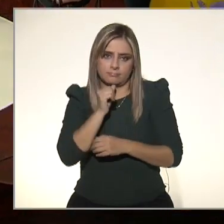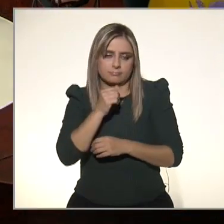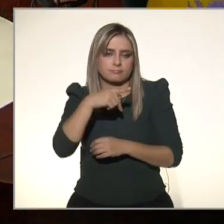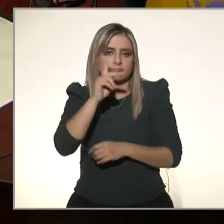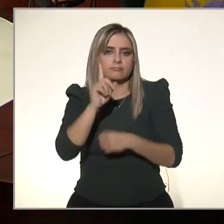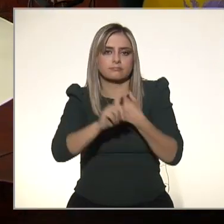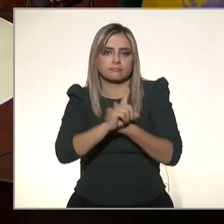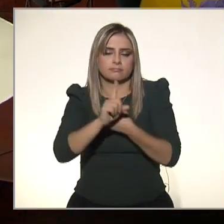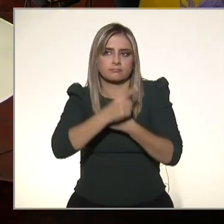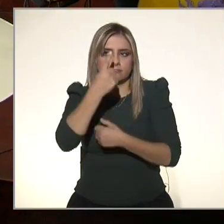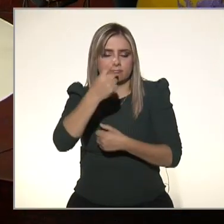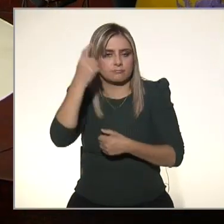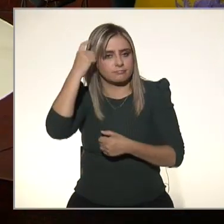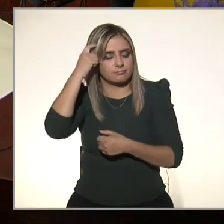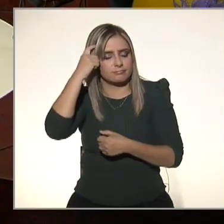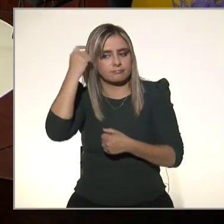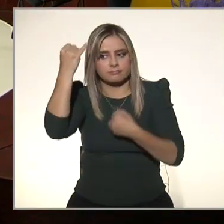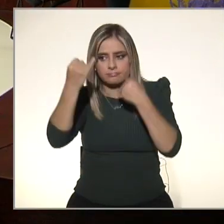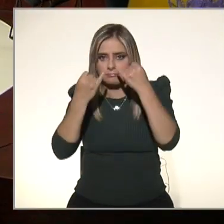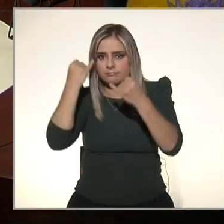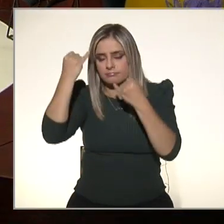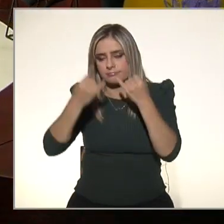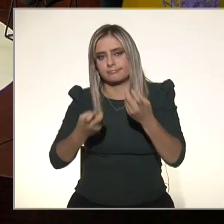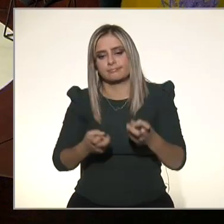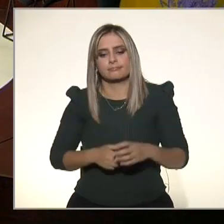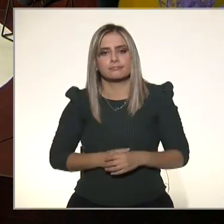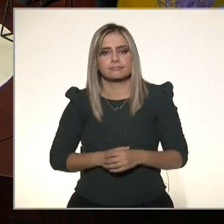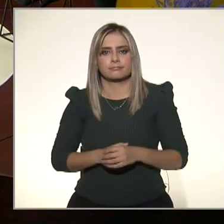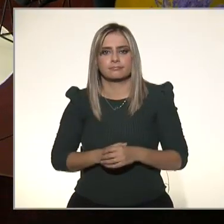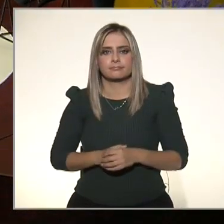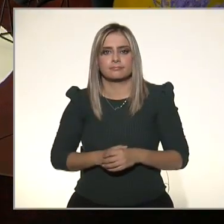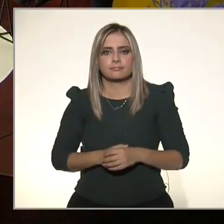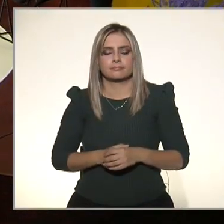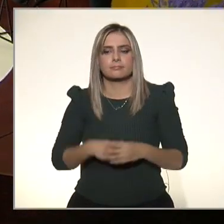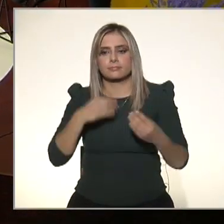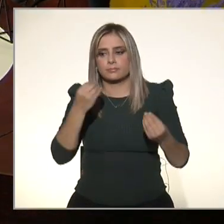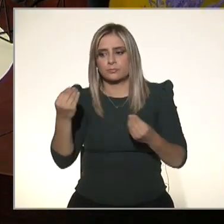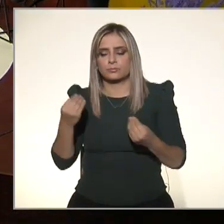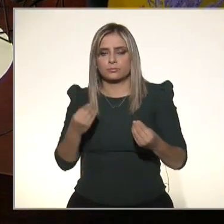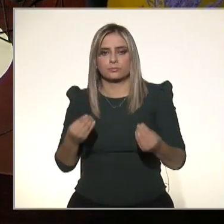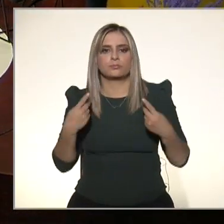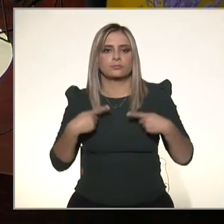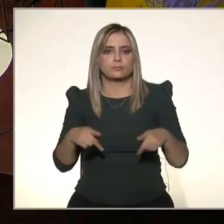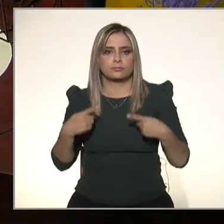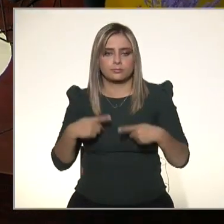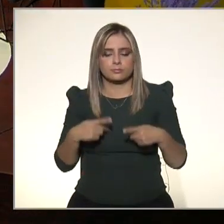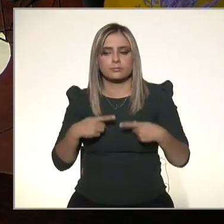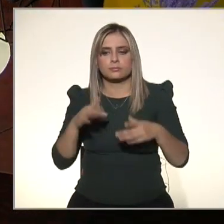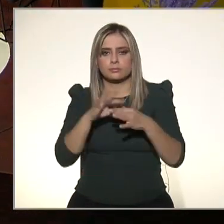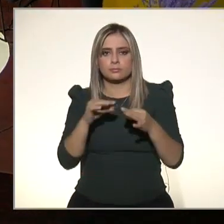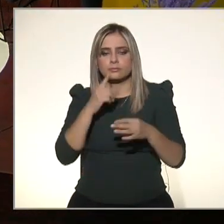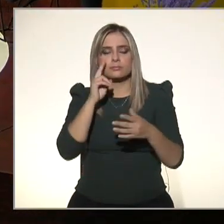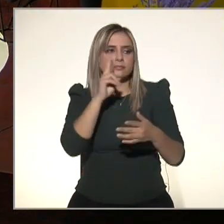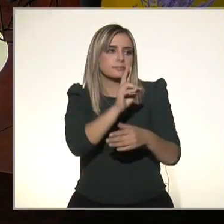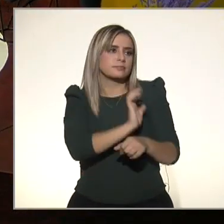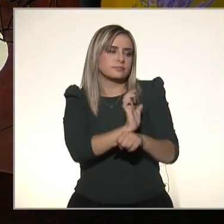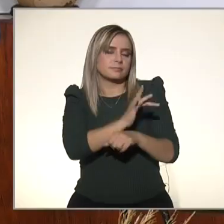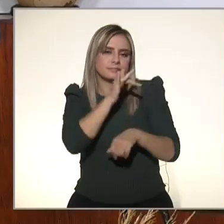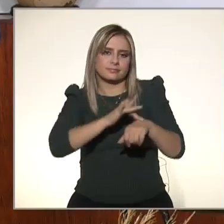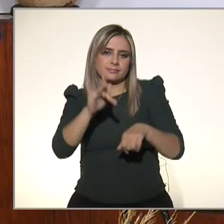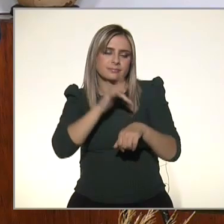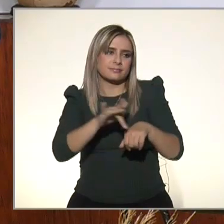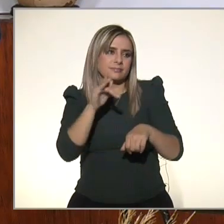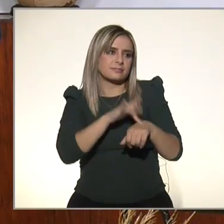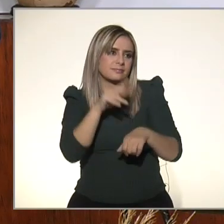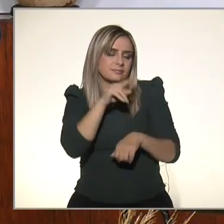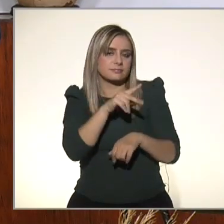salud mental también, con lo que tiene que ver con lo psicológico, ¿no? Que esto, mucha gente se ha comentado en consulta que dicen, ven una película pornográfica, pero tomen